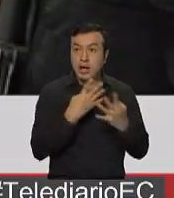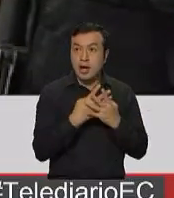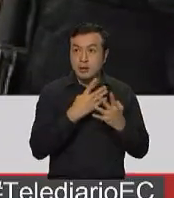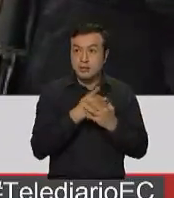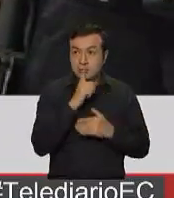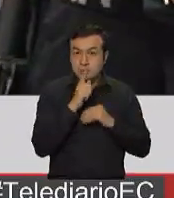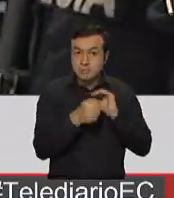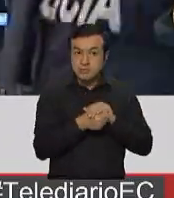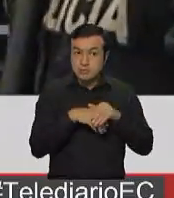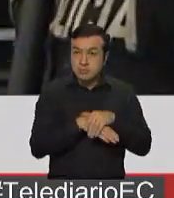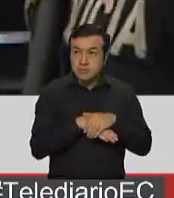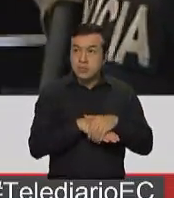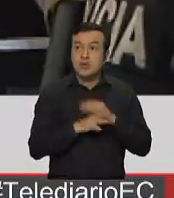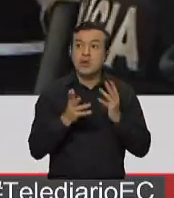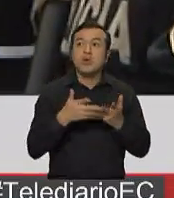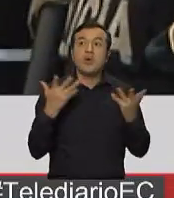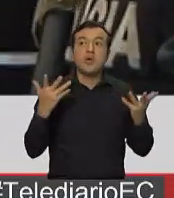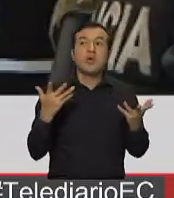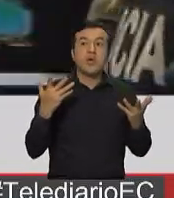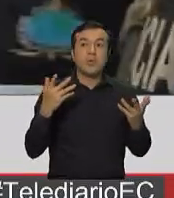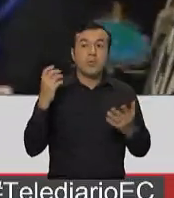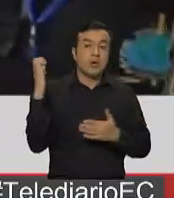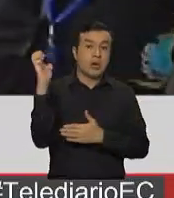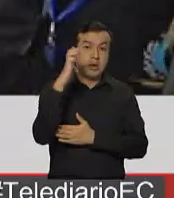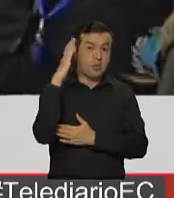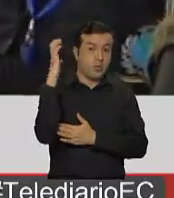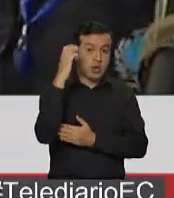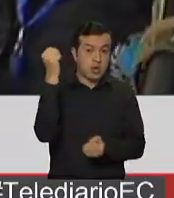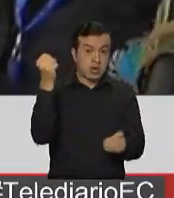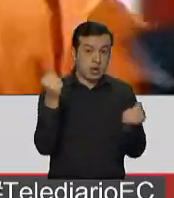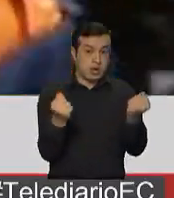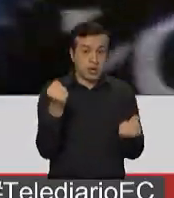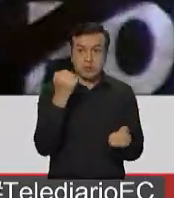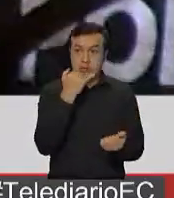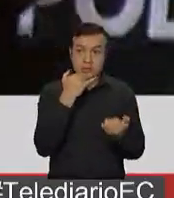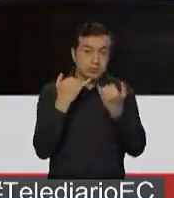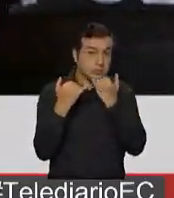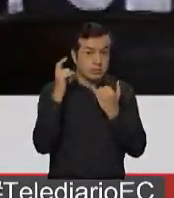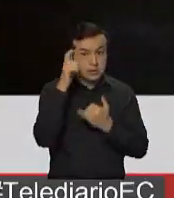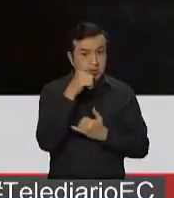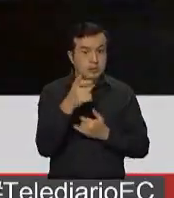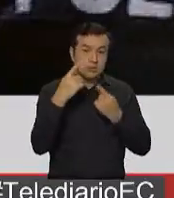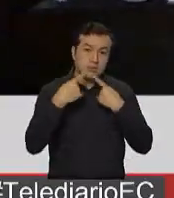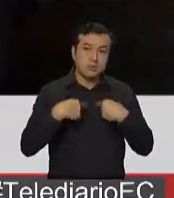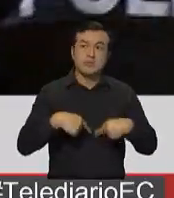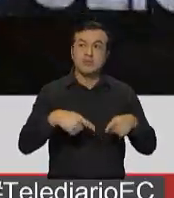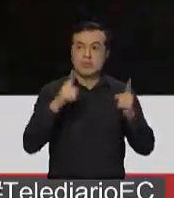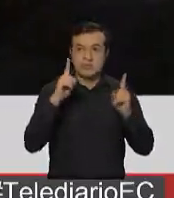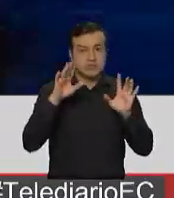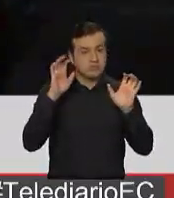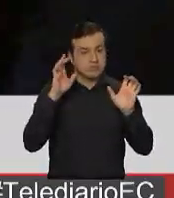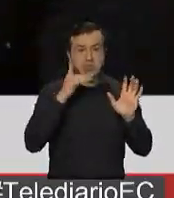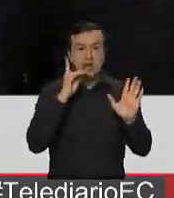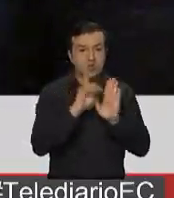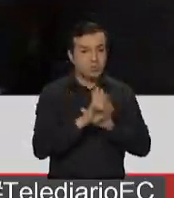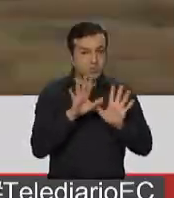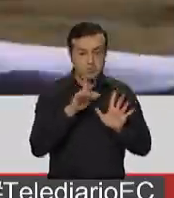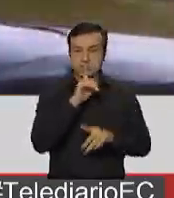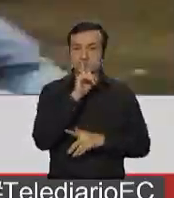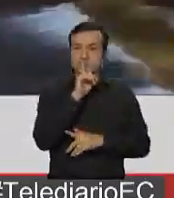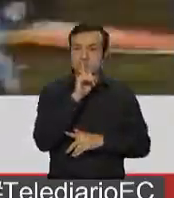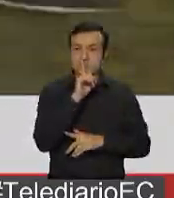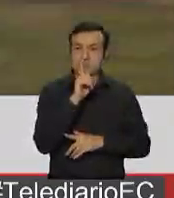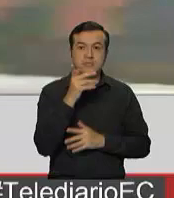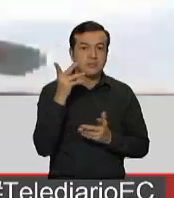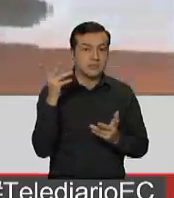litoral a través de una ambulancia falsa, aunque la fiscalía en este caso emitió dictamen abstentivo. La